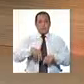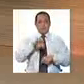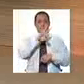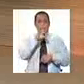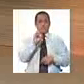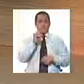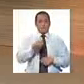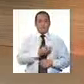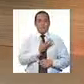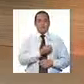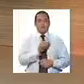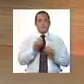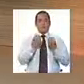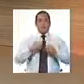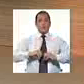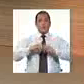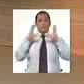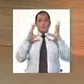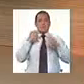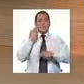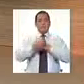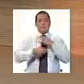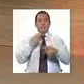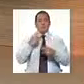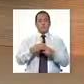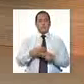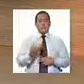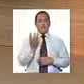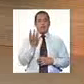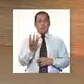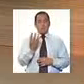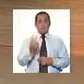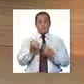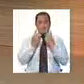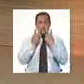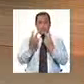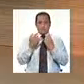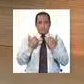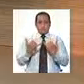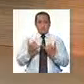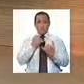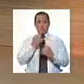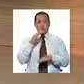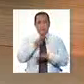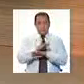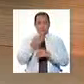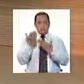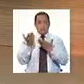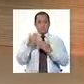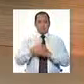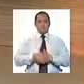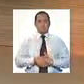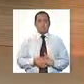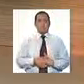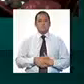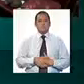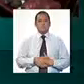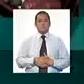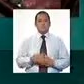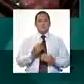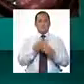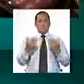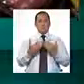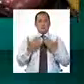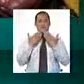mayo porque va a ser el Día Nacional de la Papa. Lizeth Horna tiene información al respecto. Lizeth, buenas tardes. Adelante.